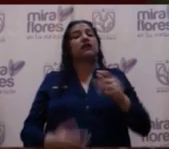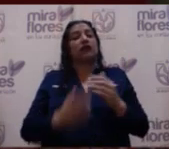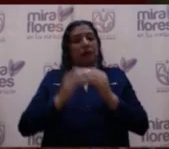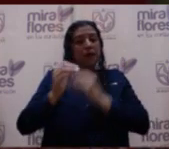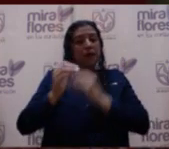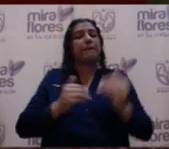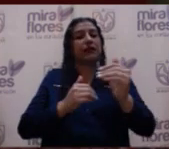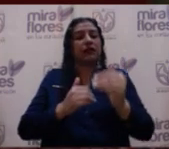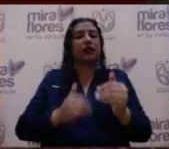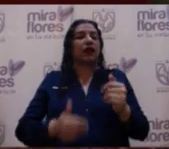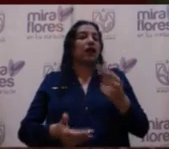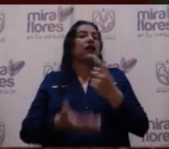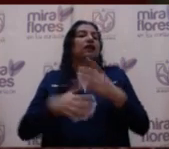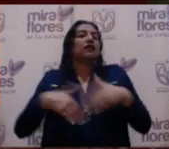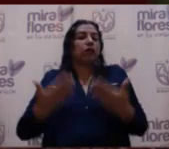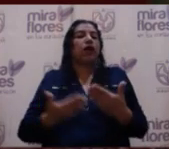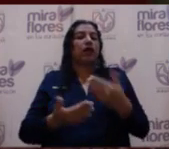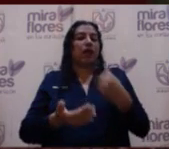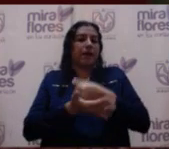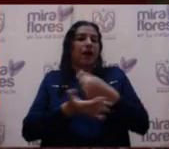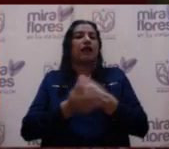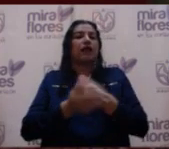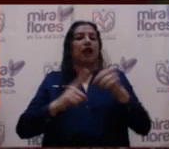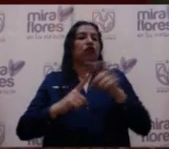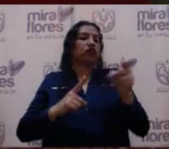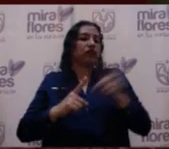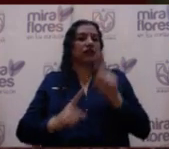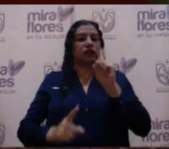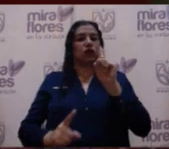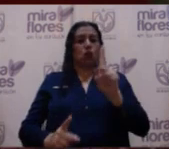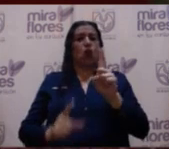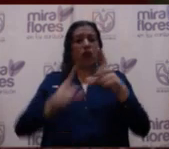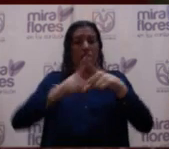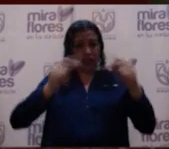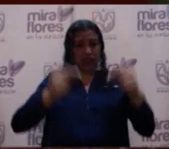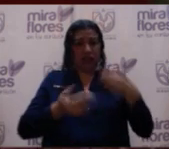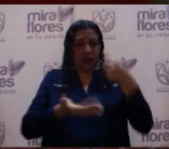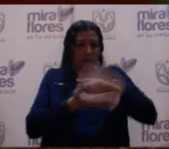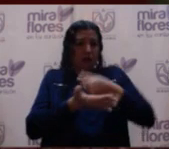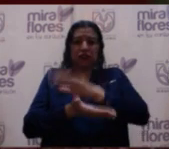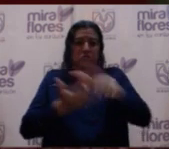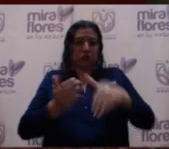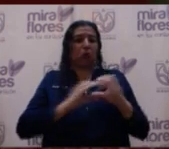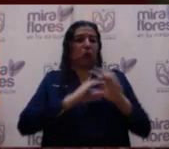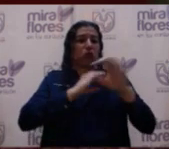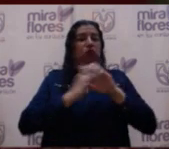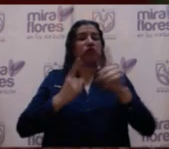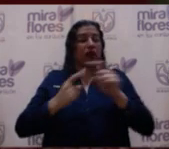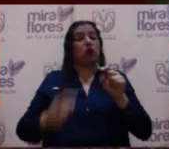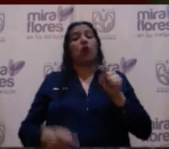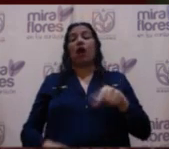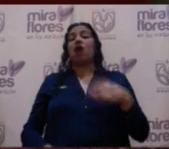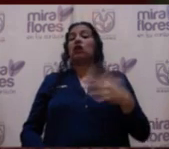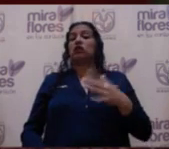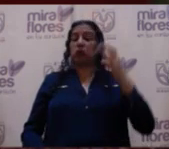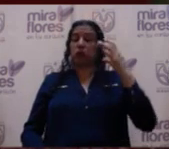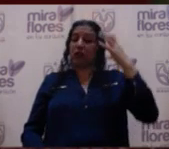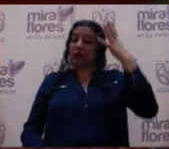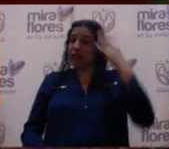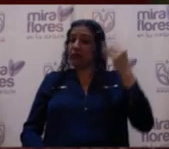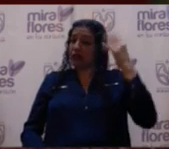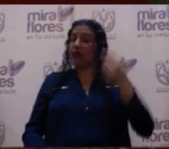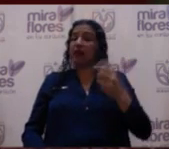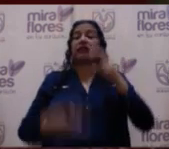allá. Se puede pagar hasta los taxis con una tarjeta única. Entonces son experiencias y visiones que pueden